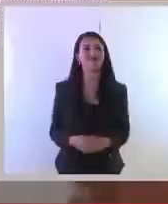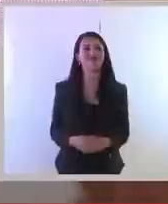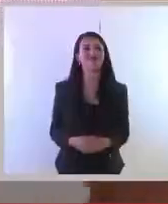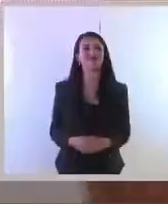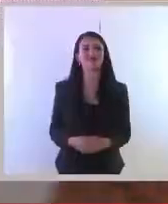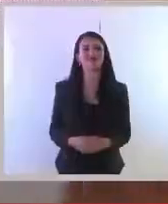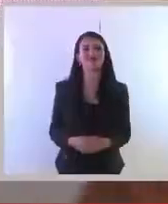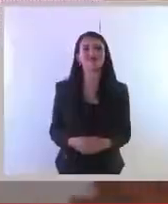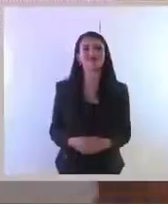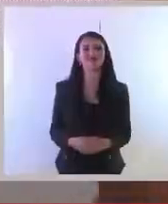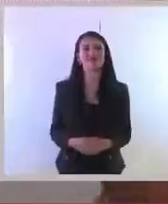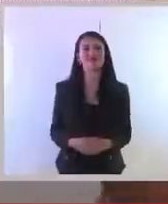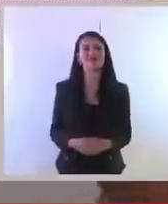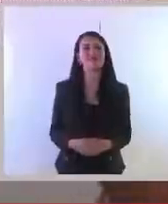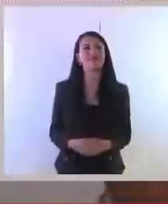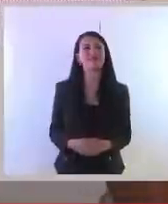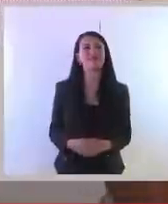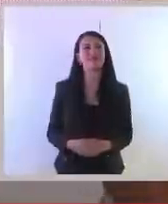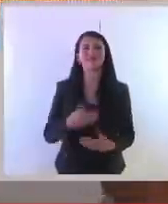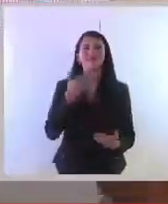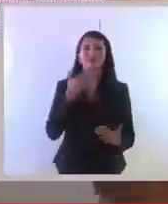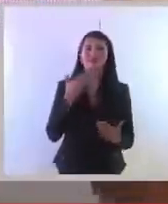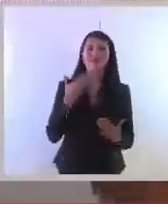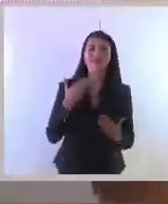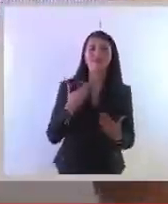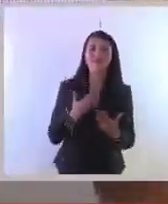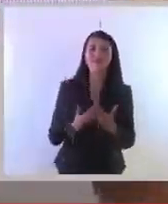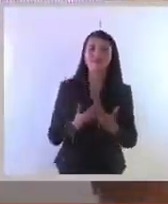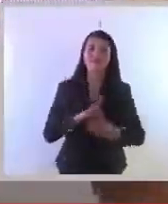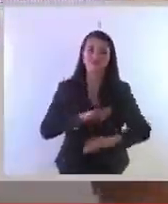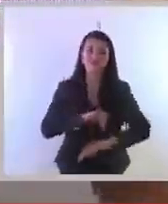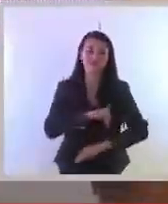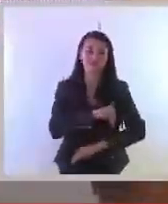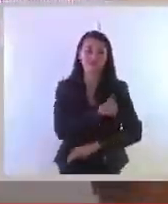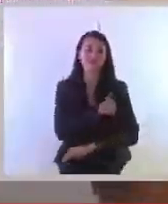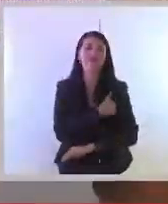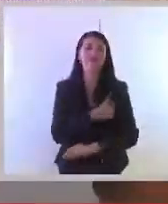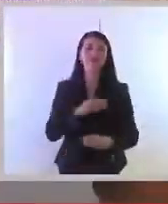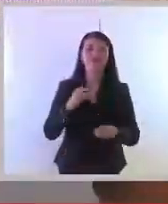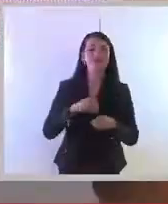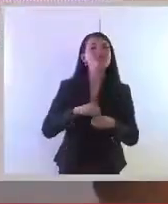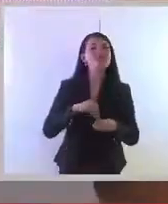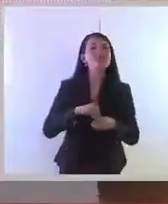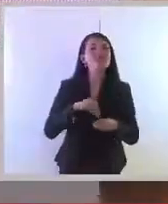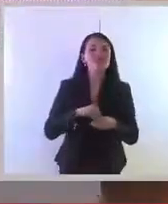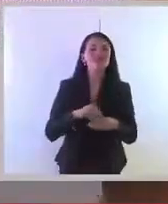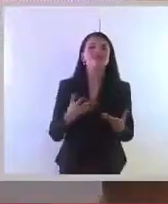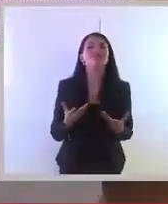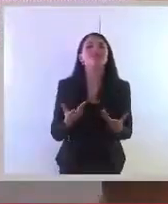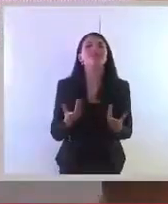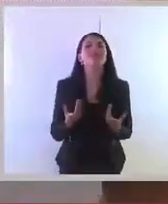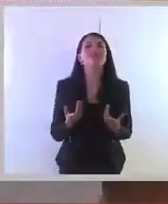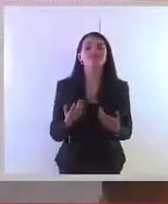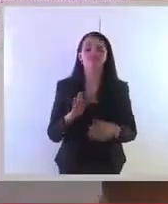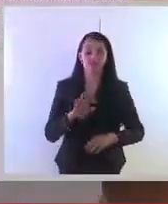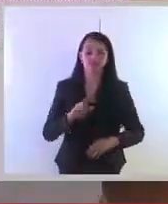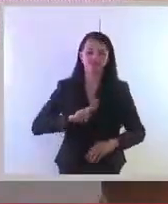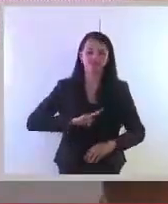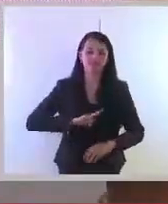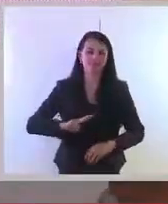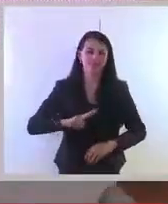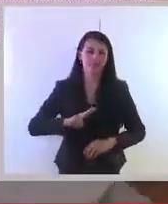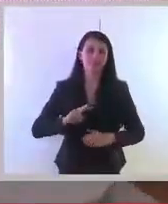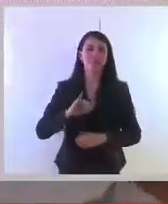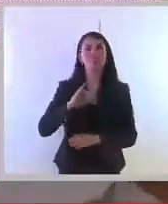Muchas gracias. Muchas gracias al viceministerio del Interior, aquí veo a la viceministra